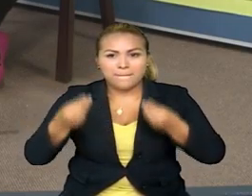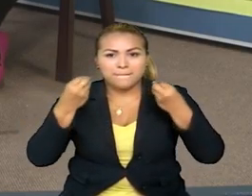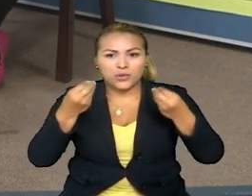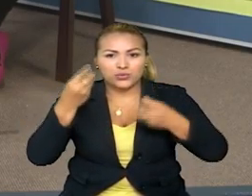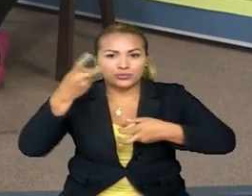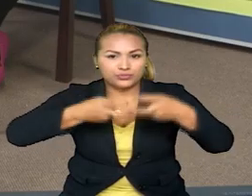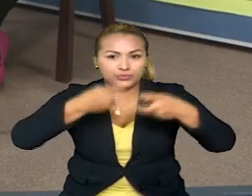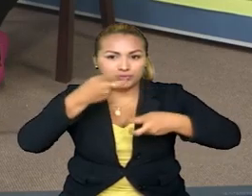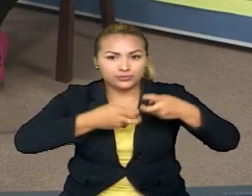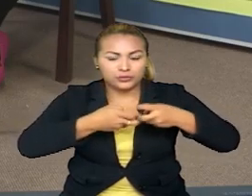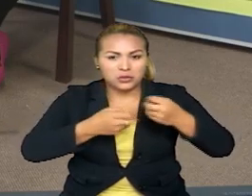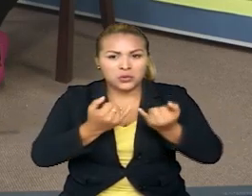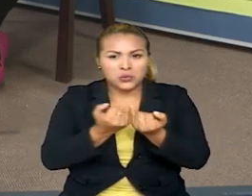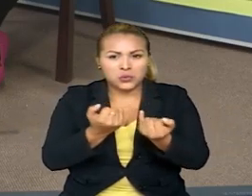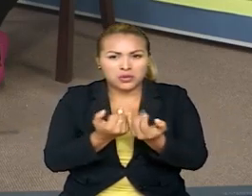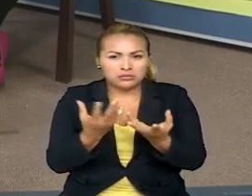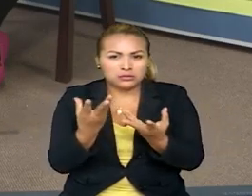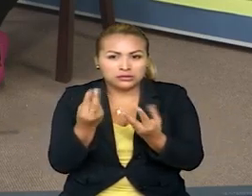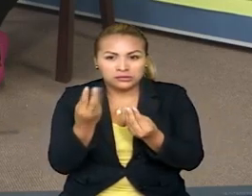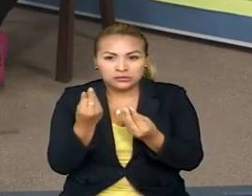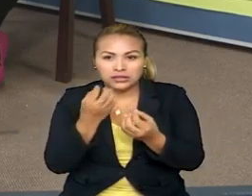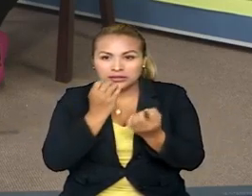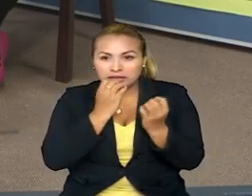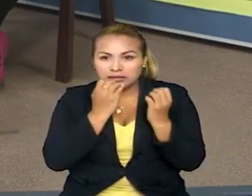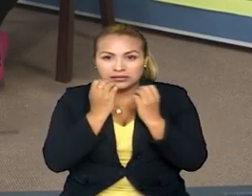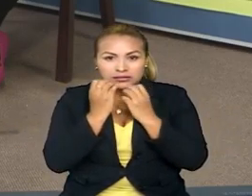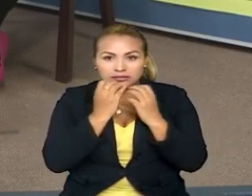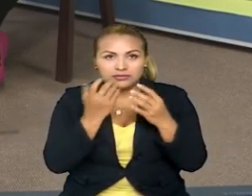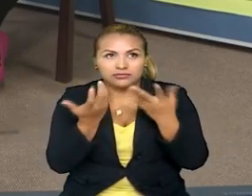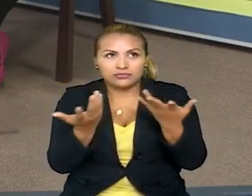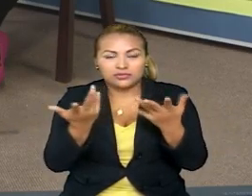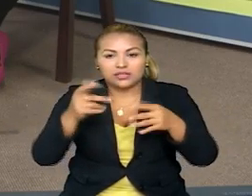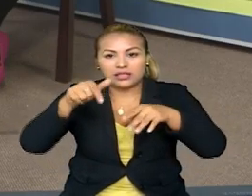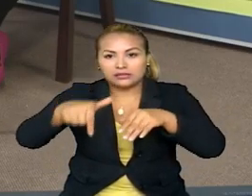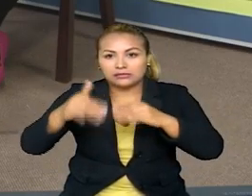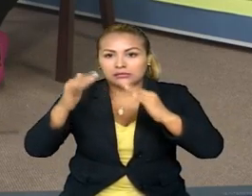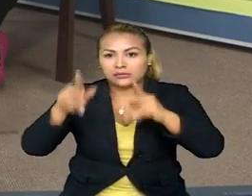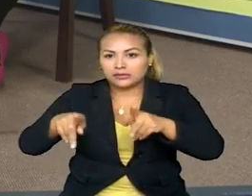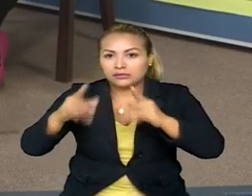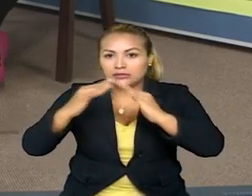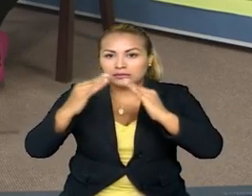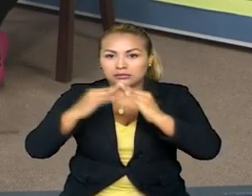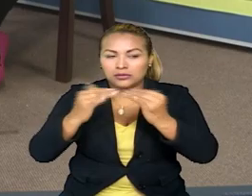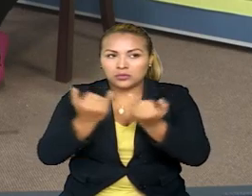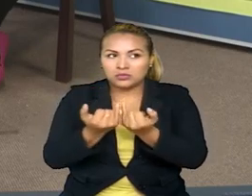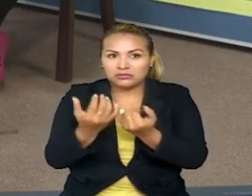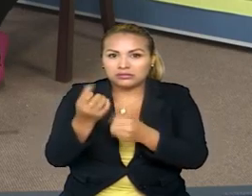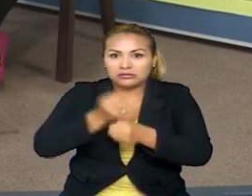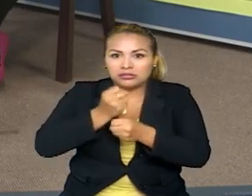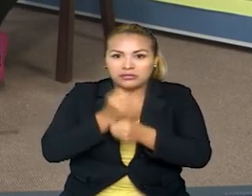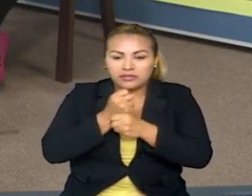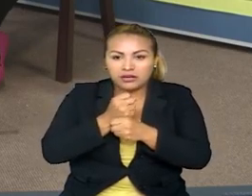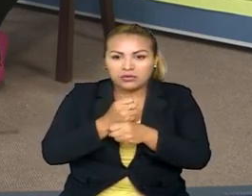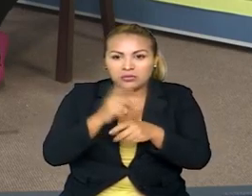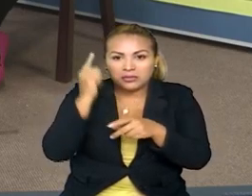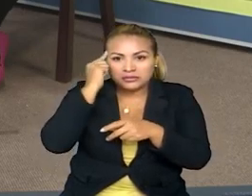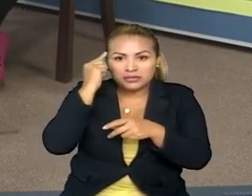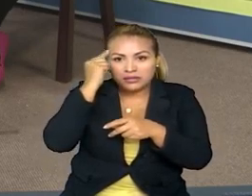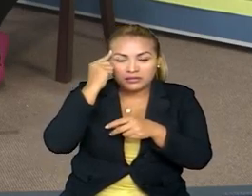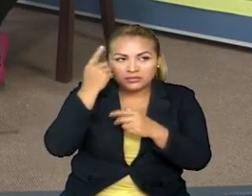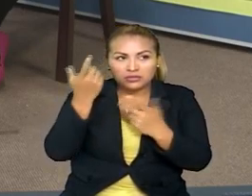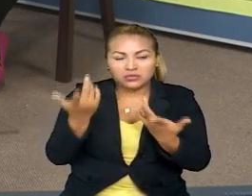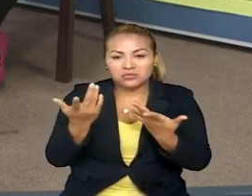sobre unas dos horas en la familia en el hogar en los trabajos en la calle en la